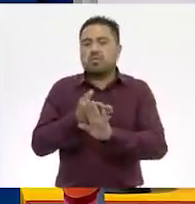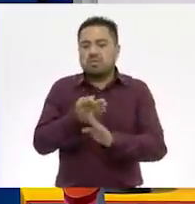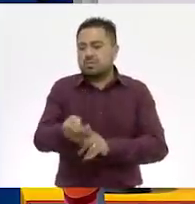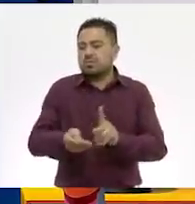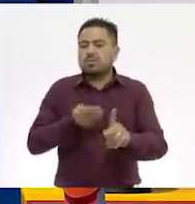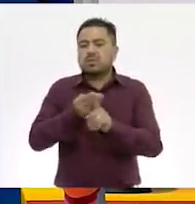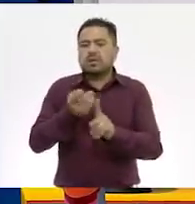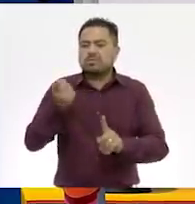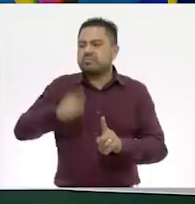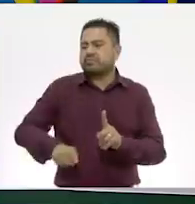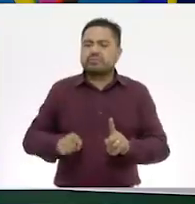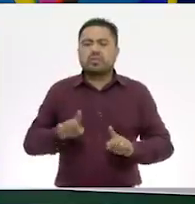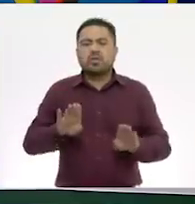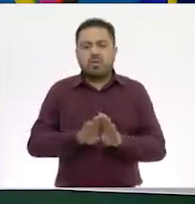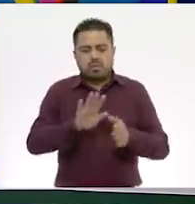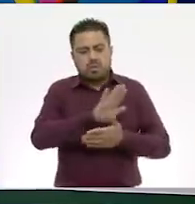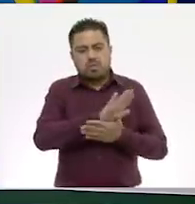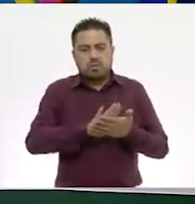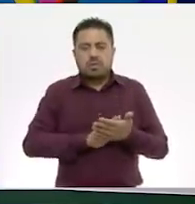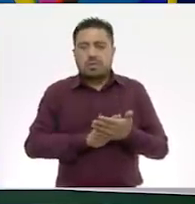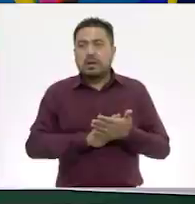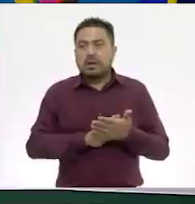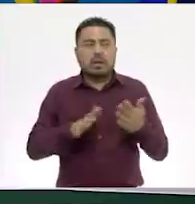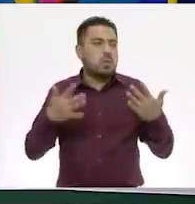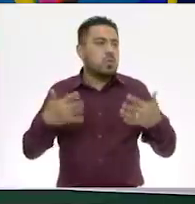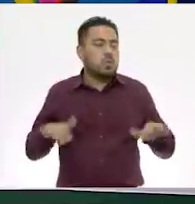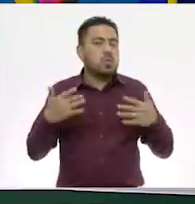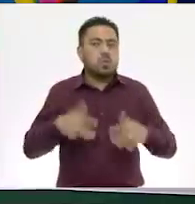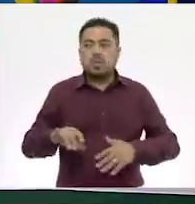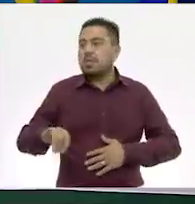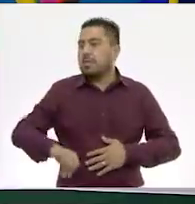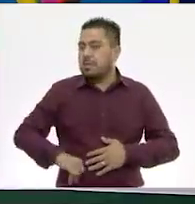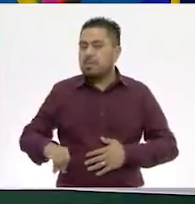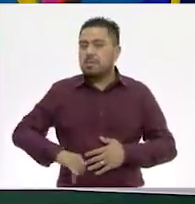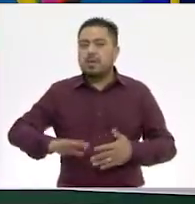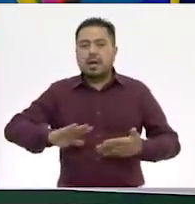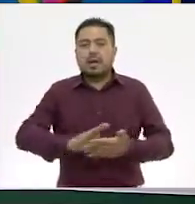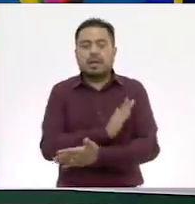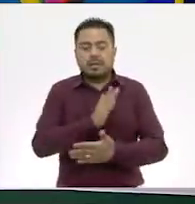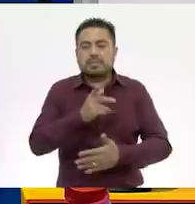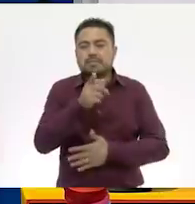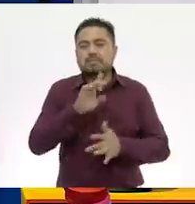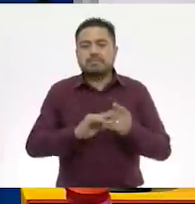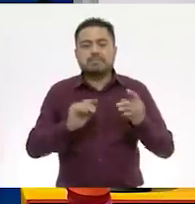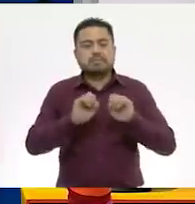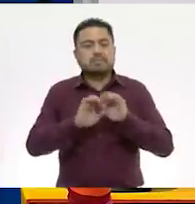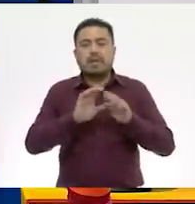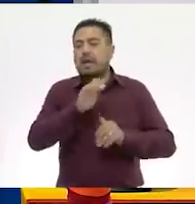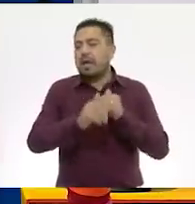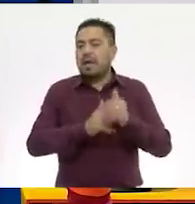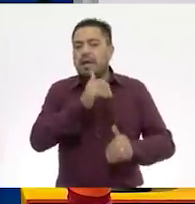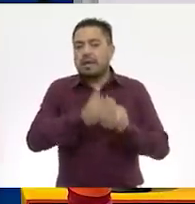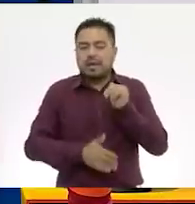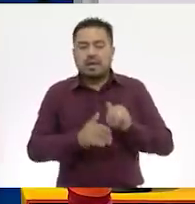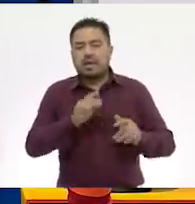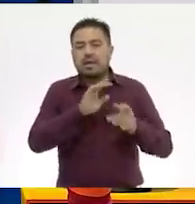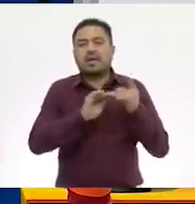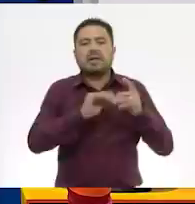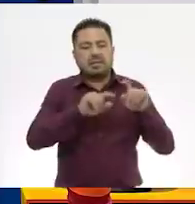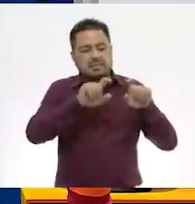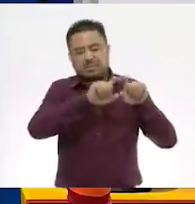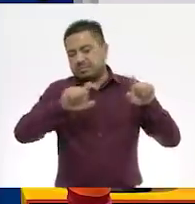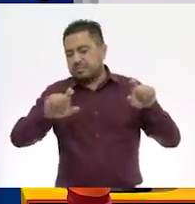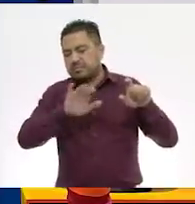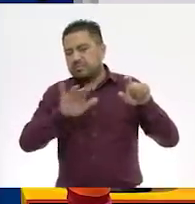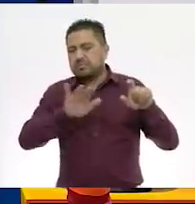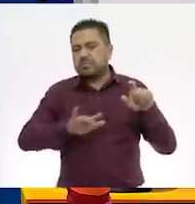una lección de humildad. ¡Qué interesante! Además, claro está que al final las fábulas se